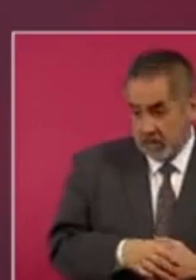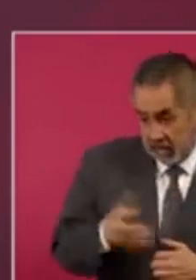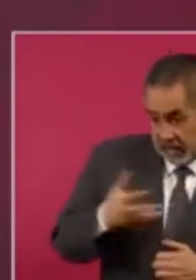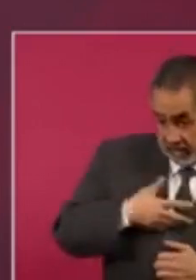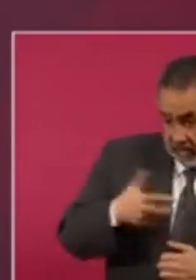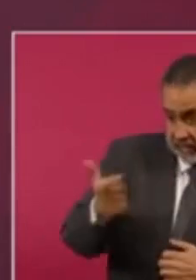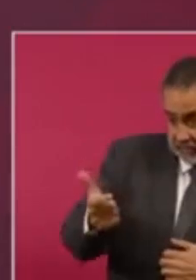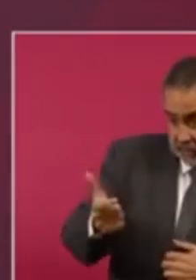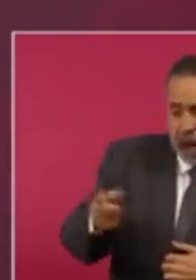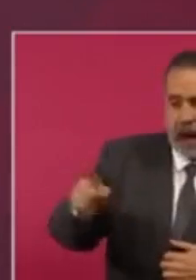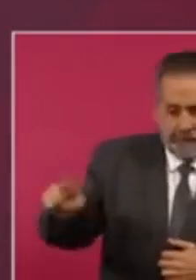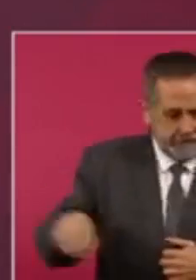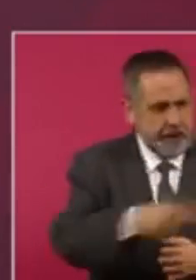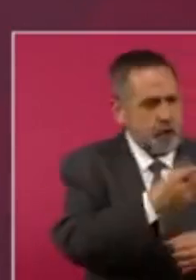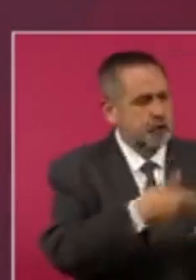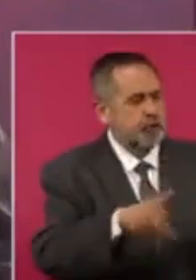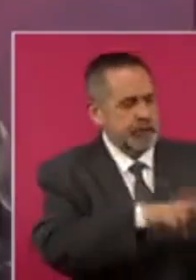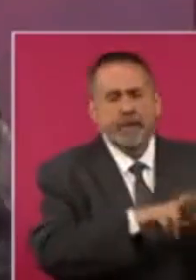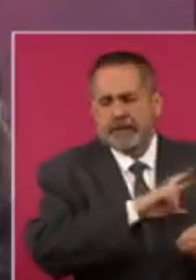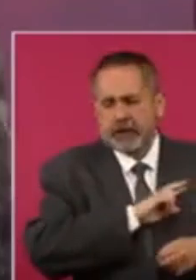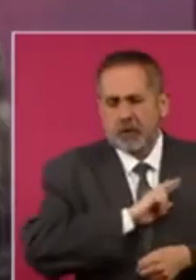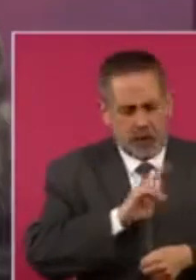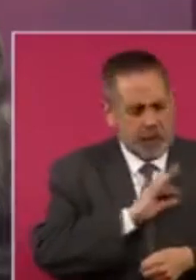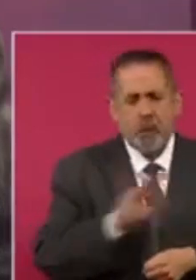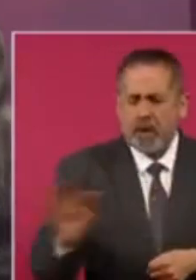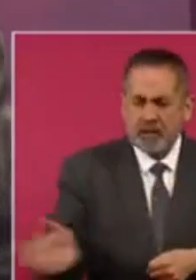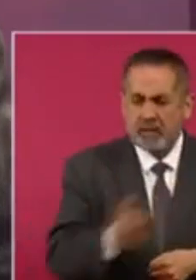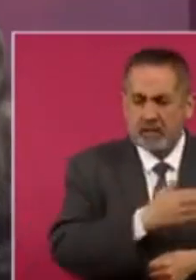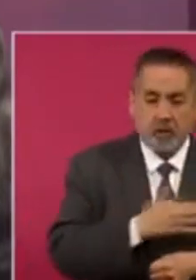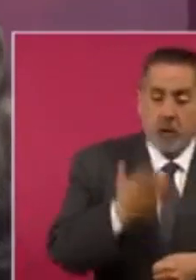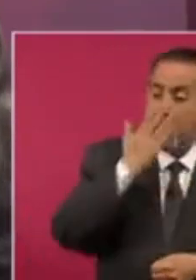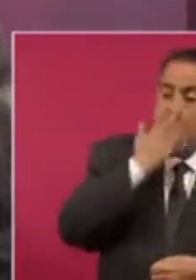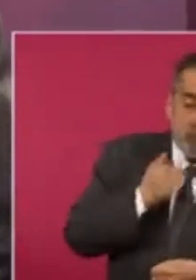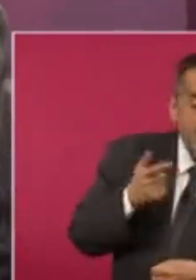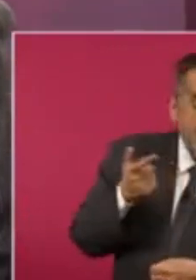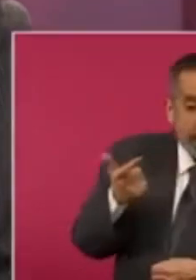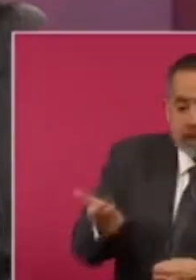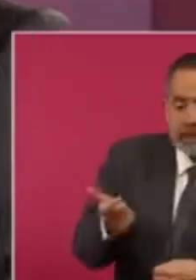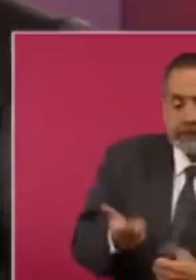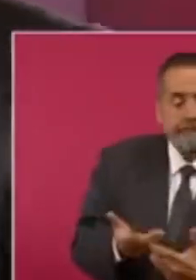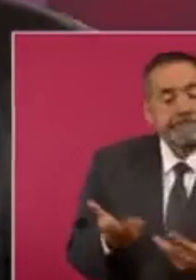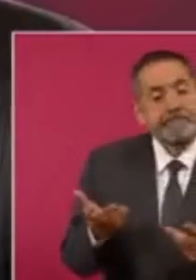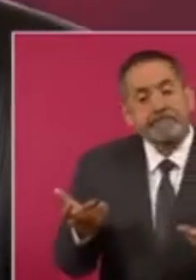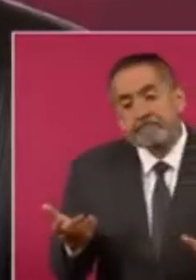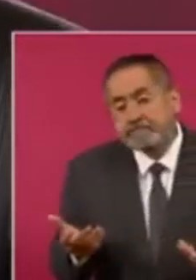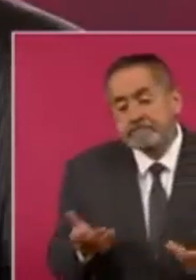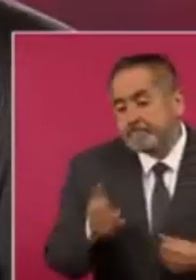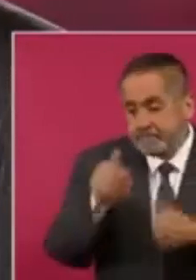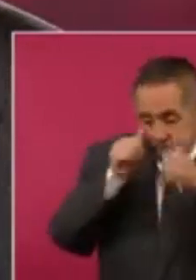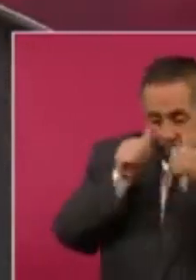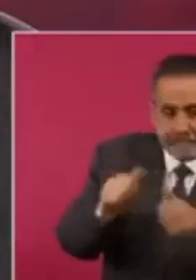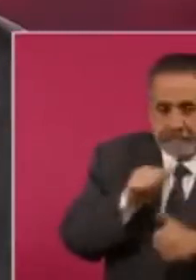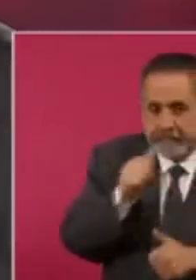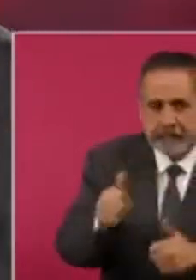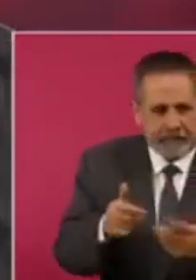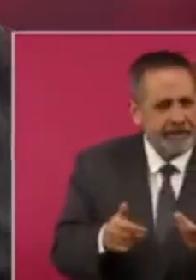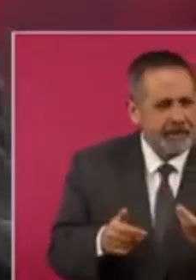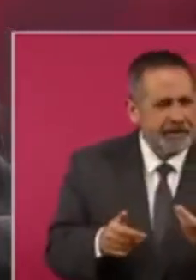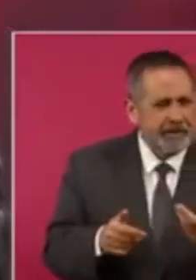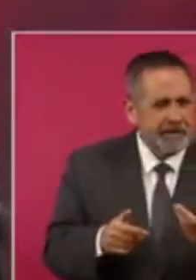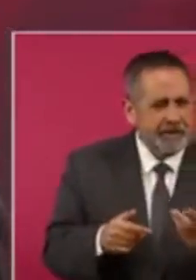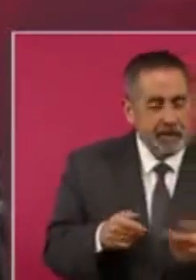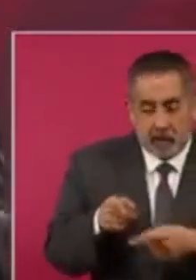contaron ni entrevisté a nadie ni no no yo a eso yo lo vi eso yo lo viví ahí entonces esperemos que ahora sí el presidente de la república